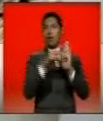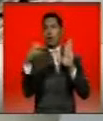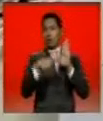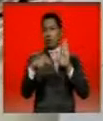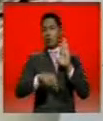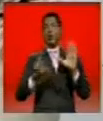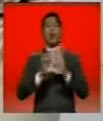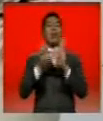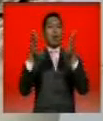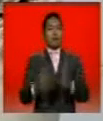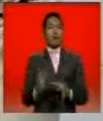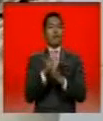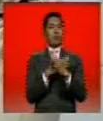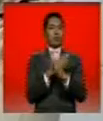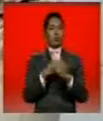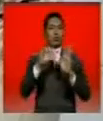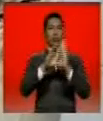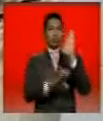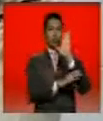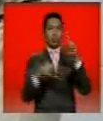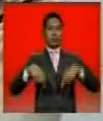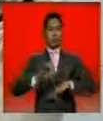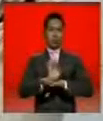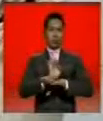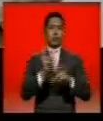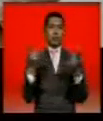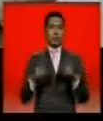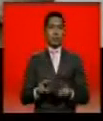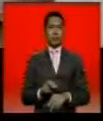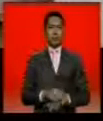Función Legislativa y en la Constitución de la República del Ecuador.